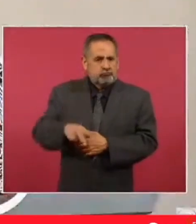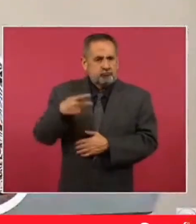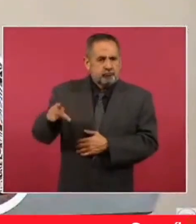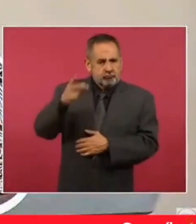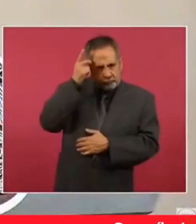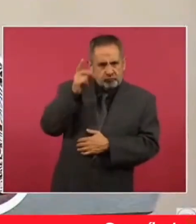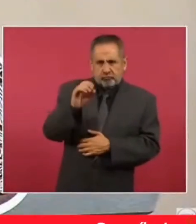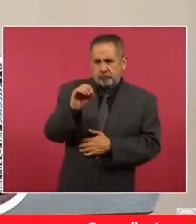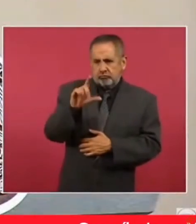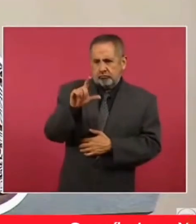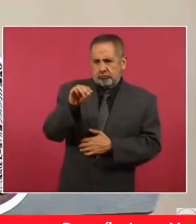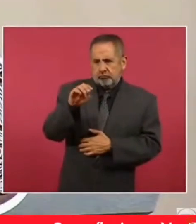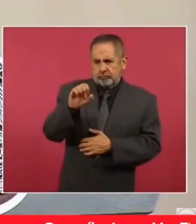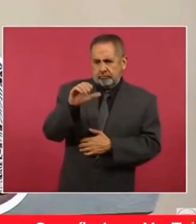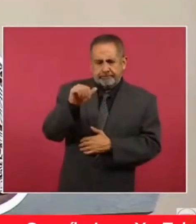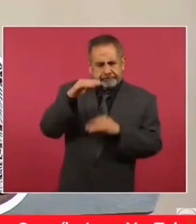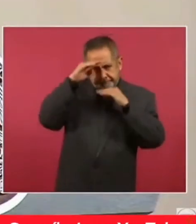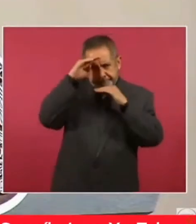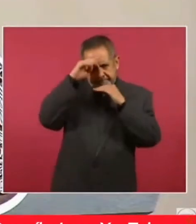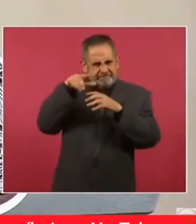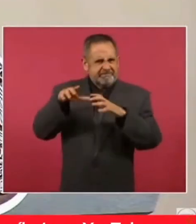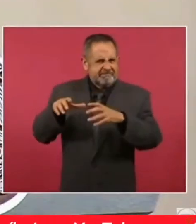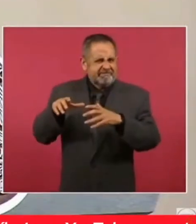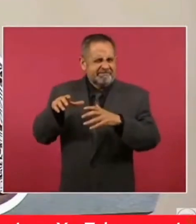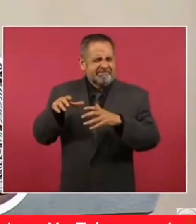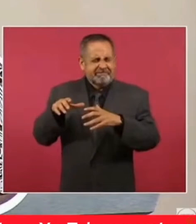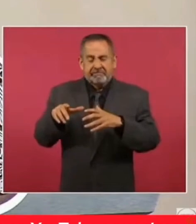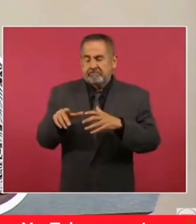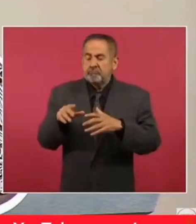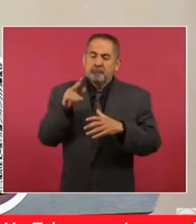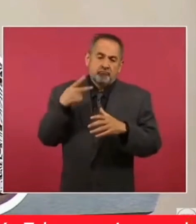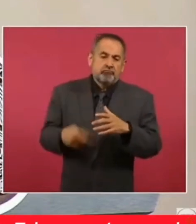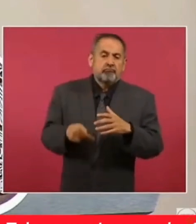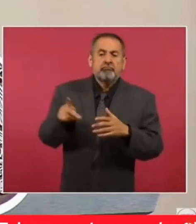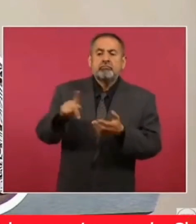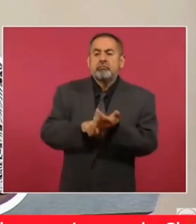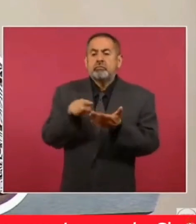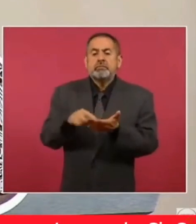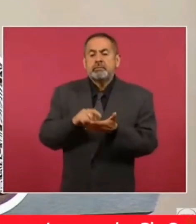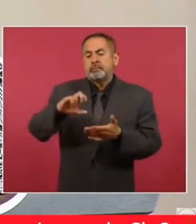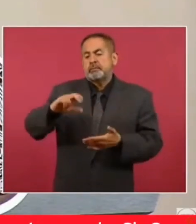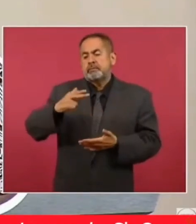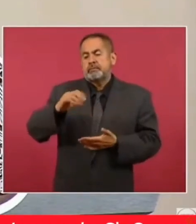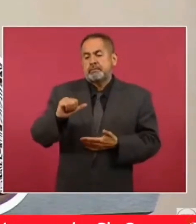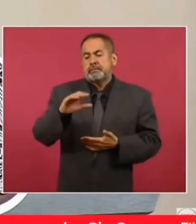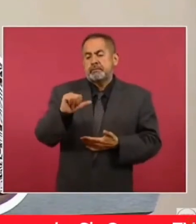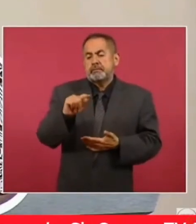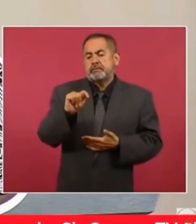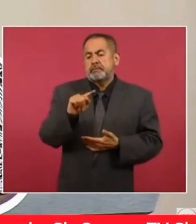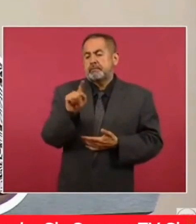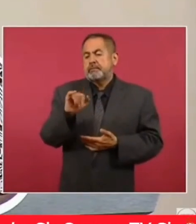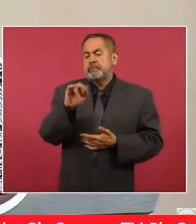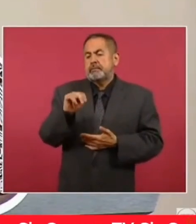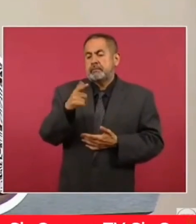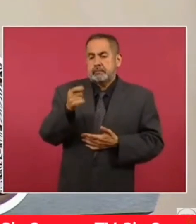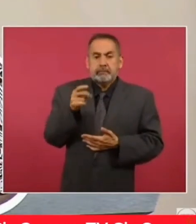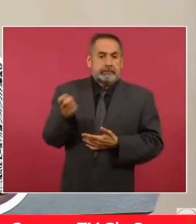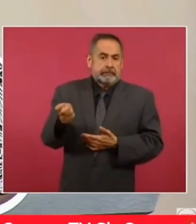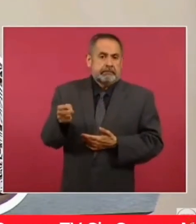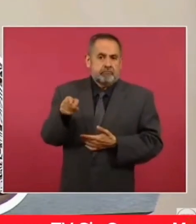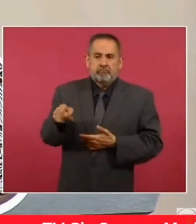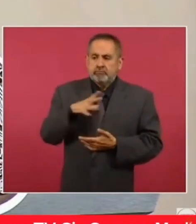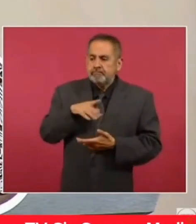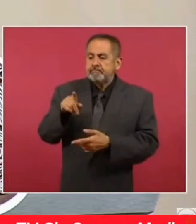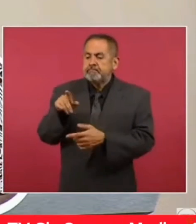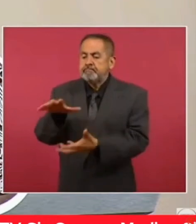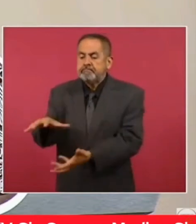que pertenece a esta impresionante zona arqueológica de Chacalcingo. Es una zona que se caracteriza por